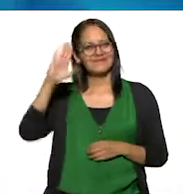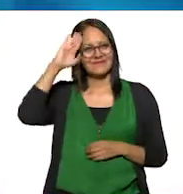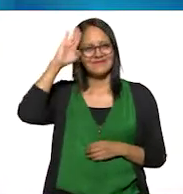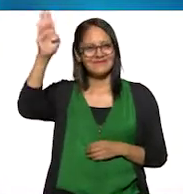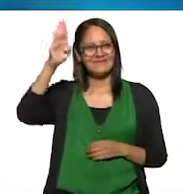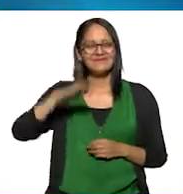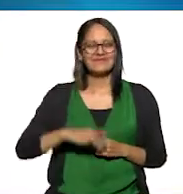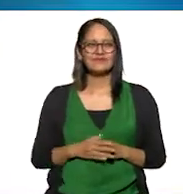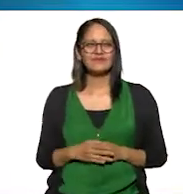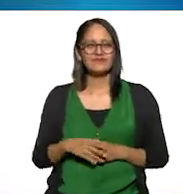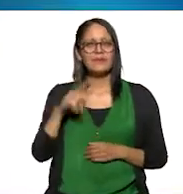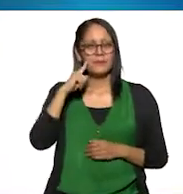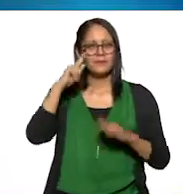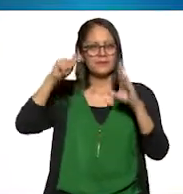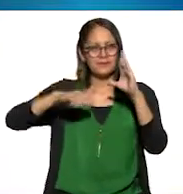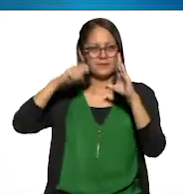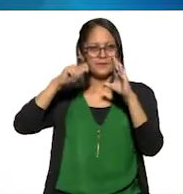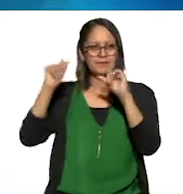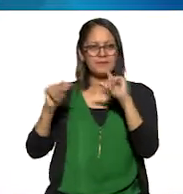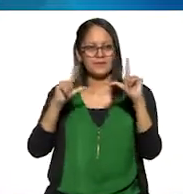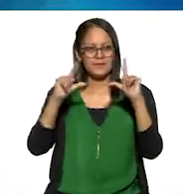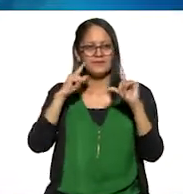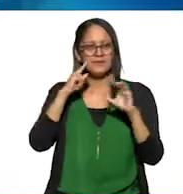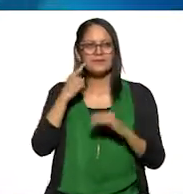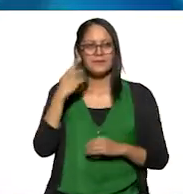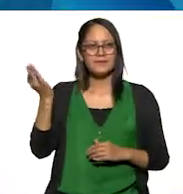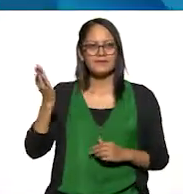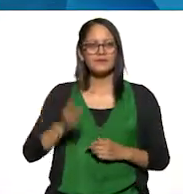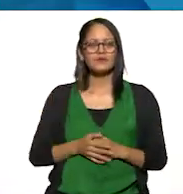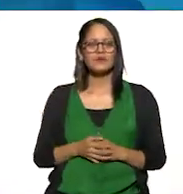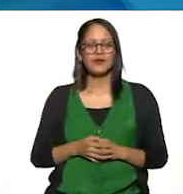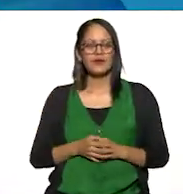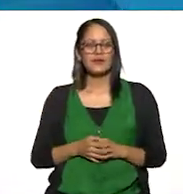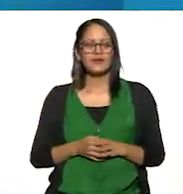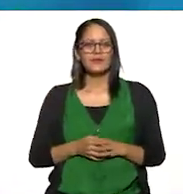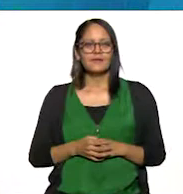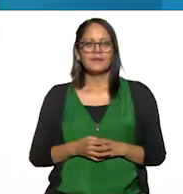¡Hola! ¡Vamos a ver el siguiente video!